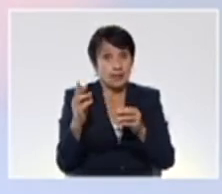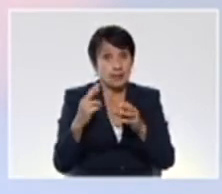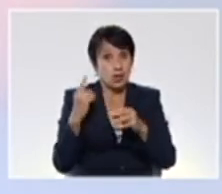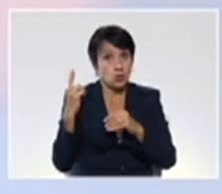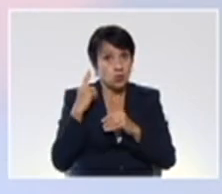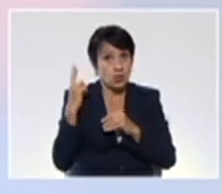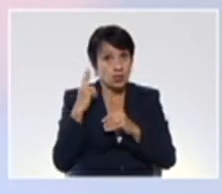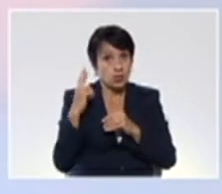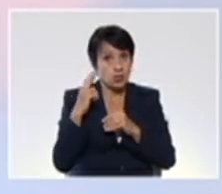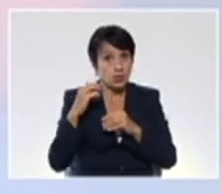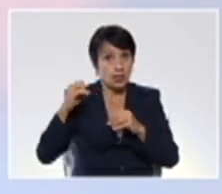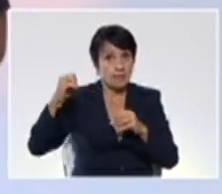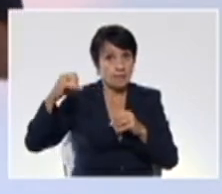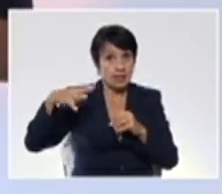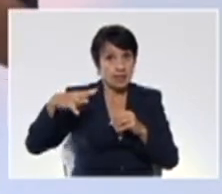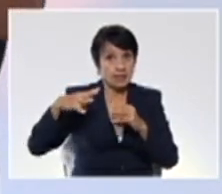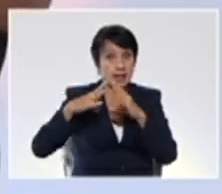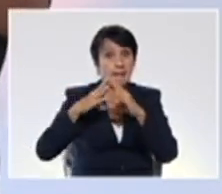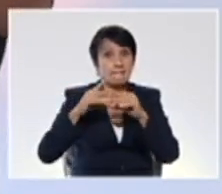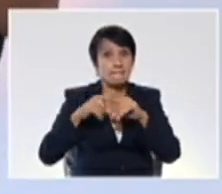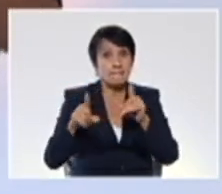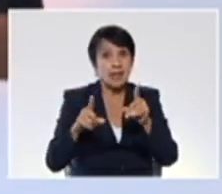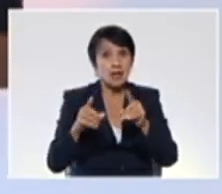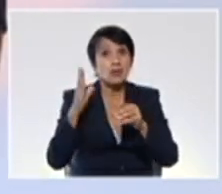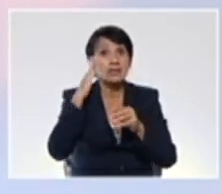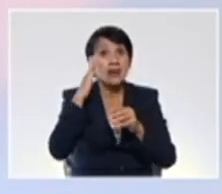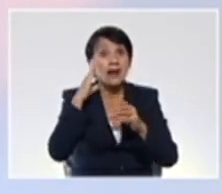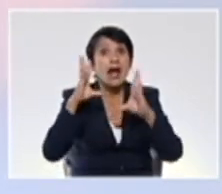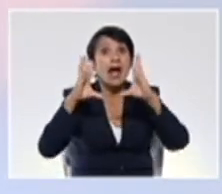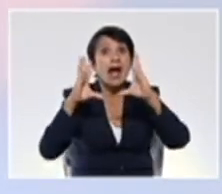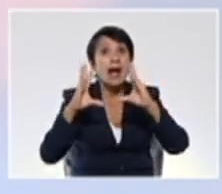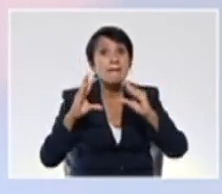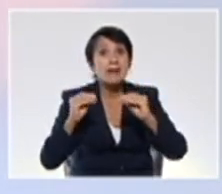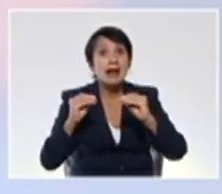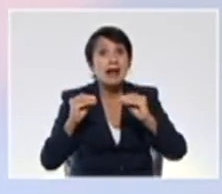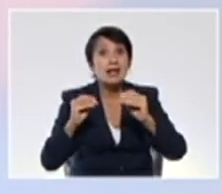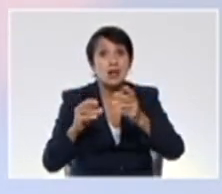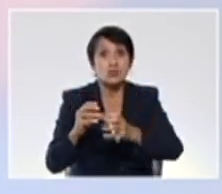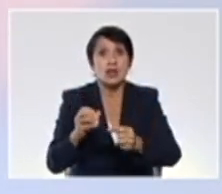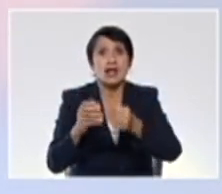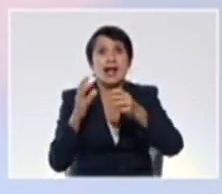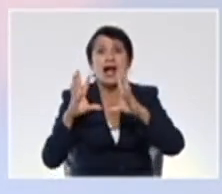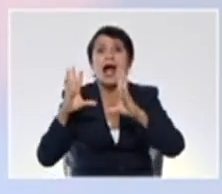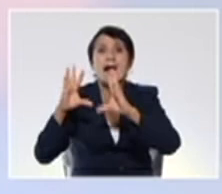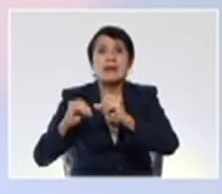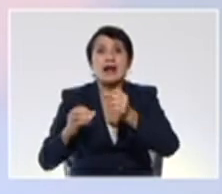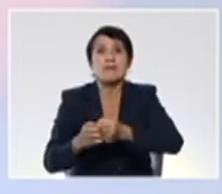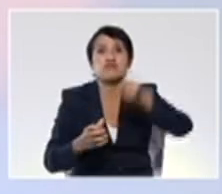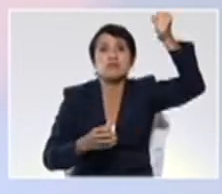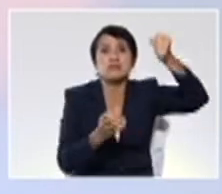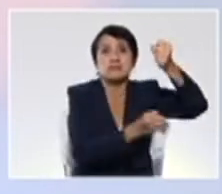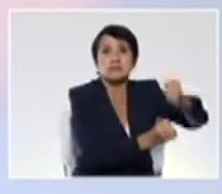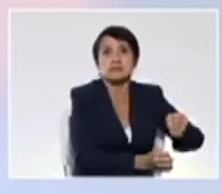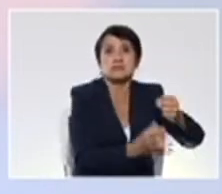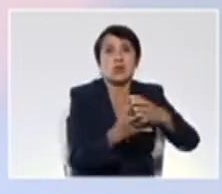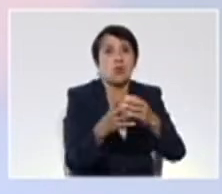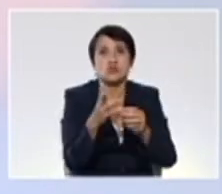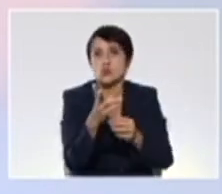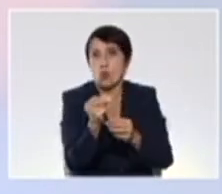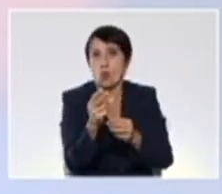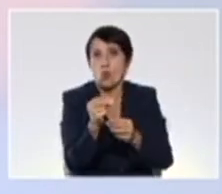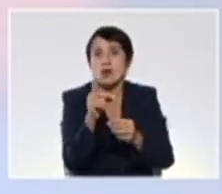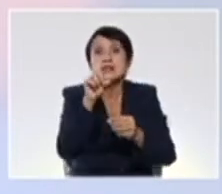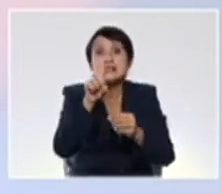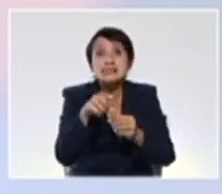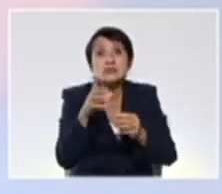a evitarlo. Uno la prende, ¿verdad? Pero lo que debe hacer al apagarla no es retirarla al momento de que yo oprimo el botón. Debe